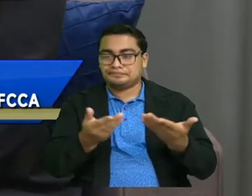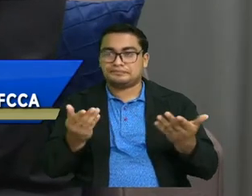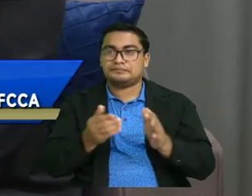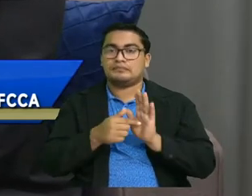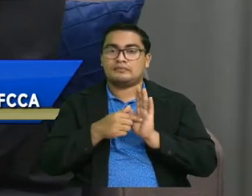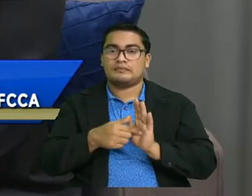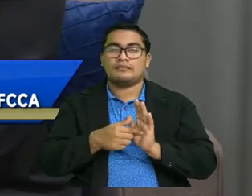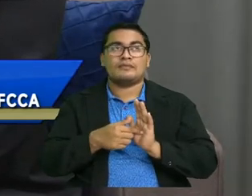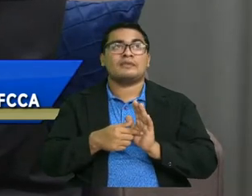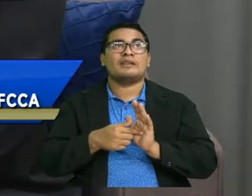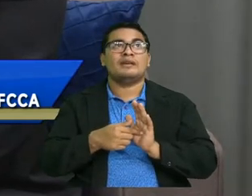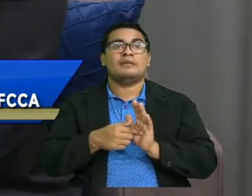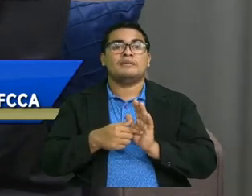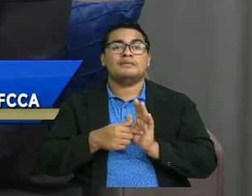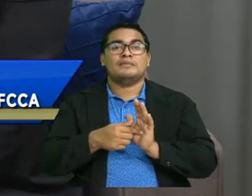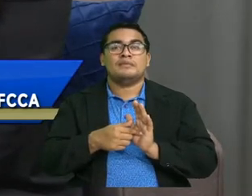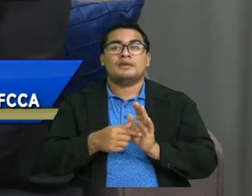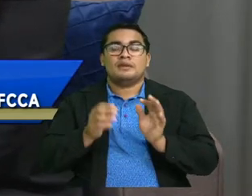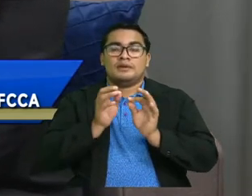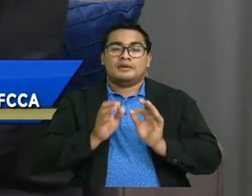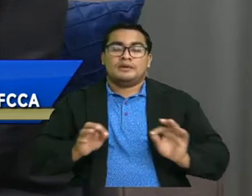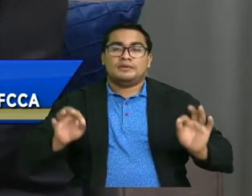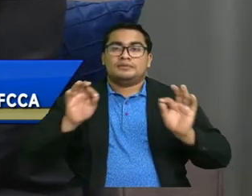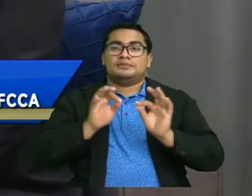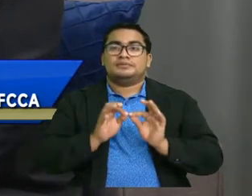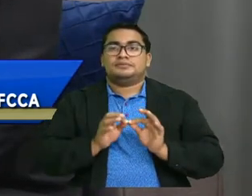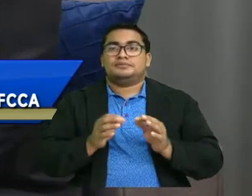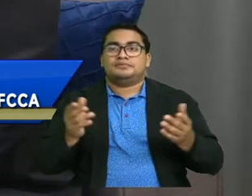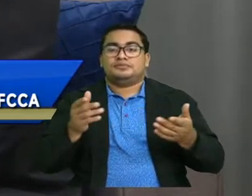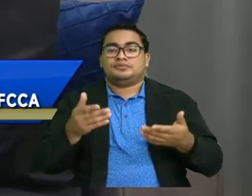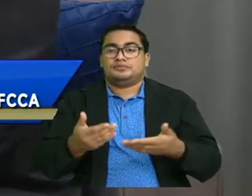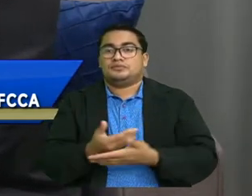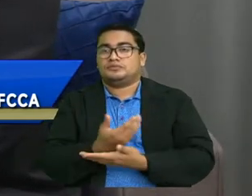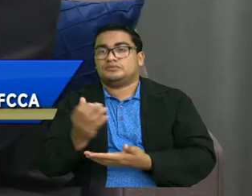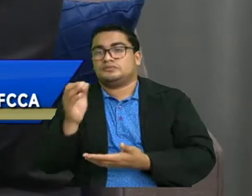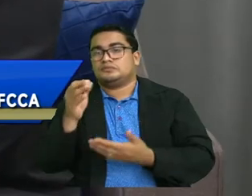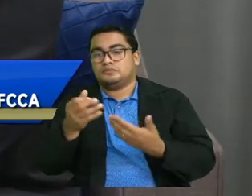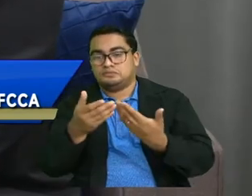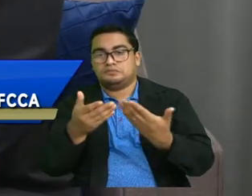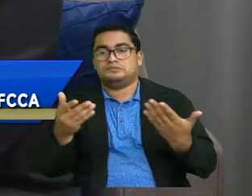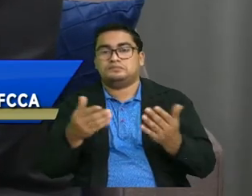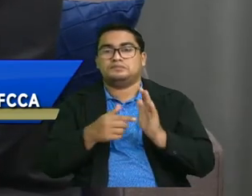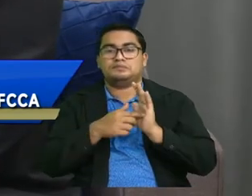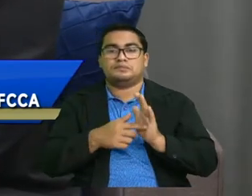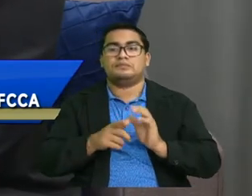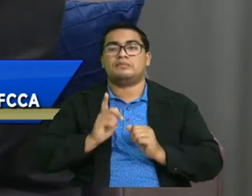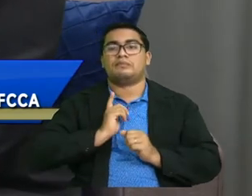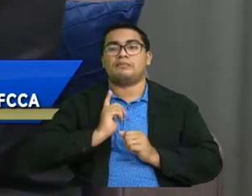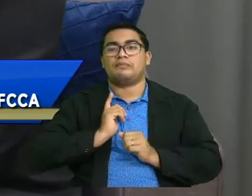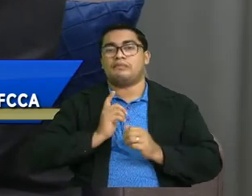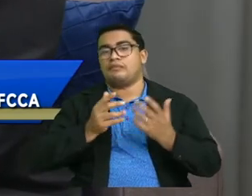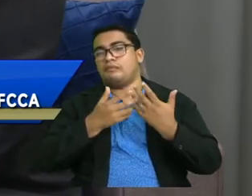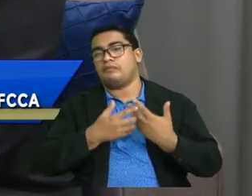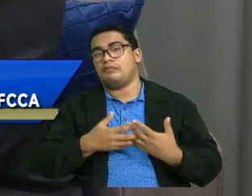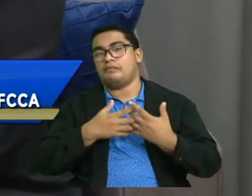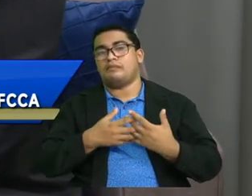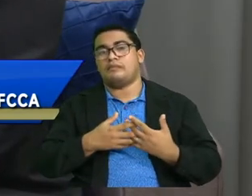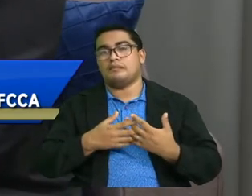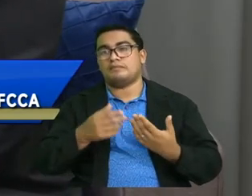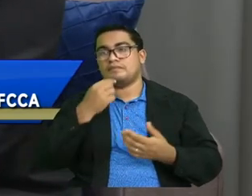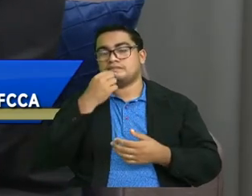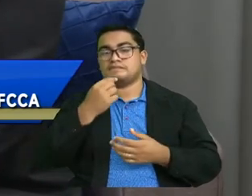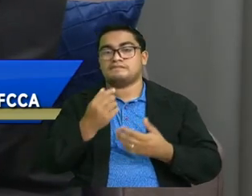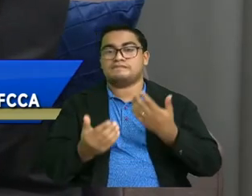es una parte que viene a conectar con estas nuevas oportunidades. Contaremos con estas empresas, como decía vos, que tal